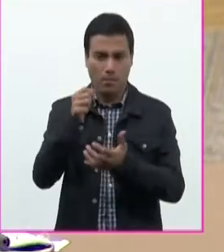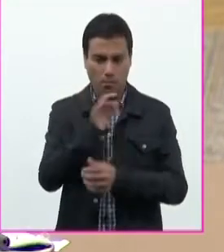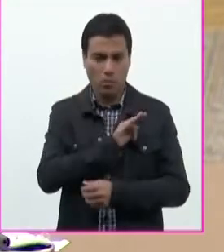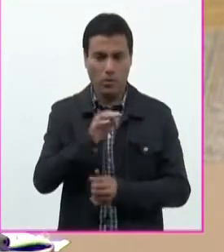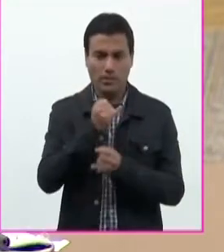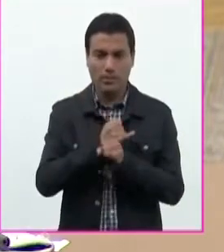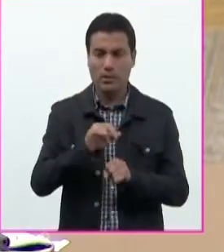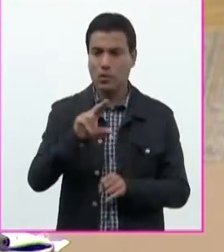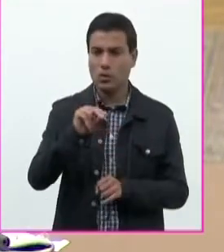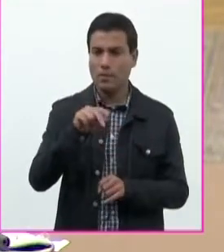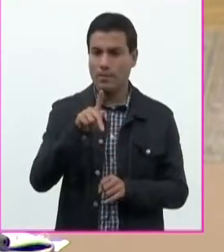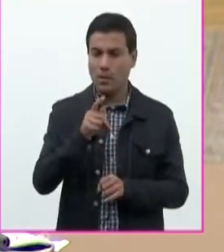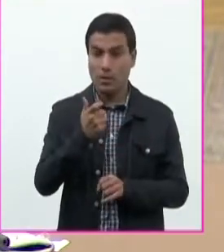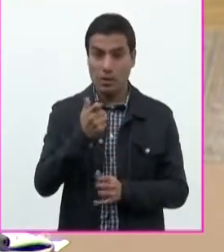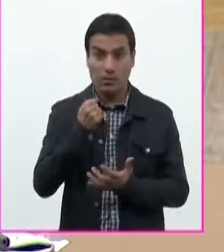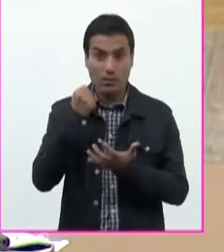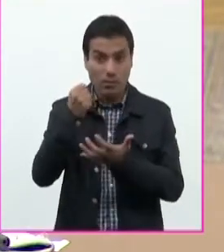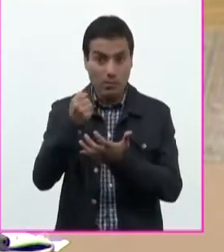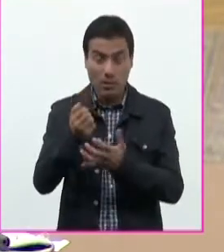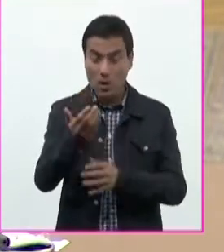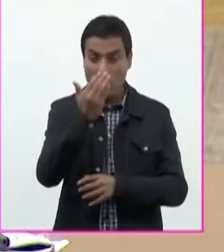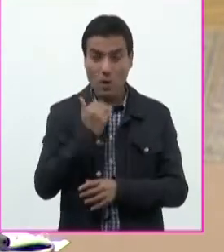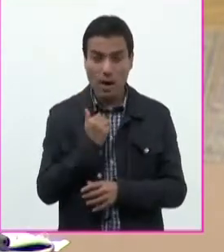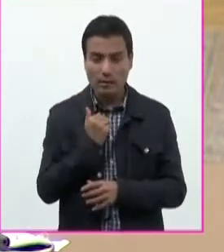no hay un buen presupuesto, pues difícilmente